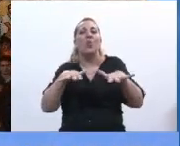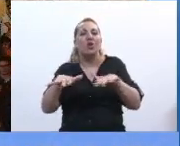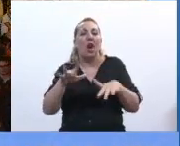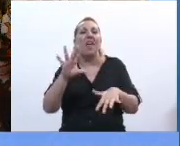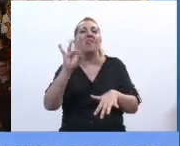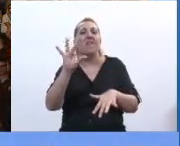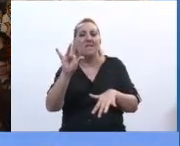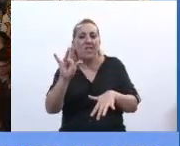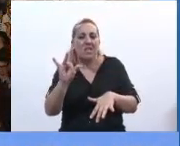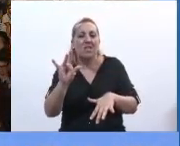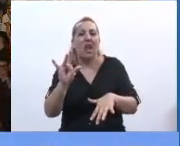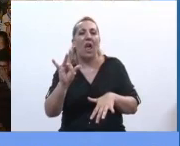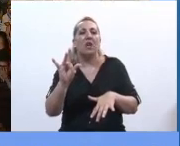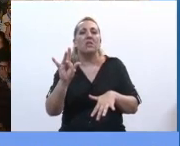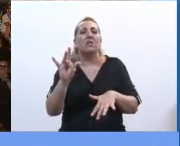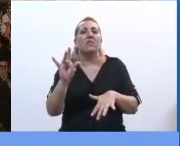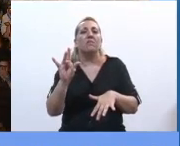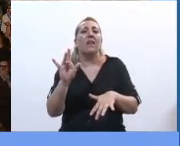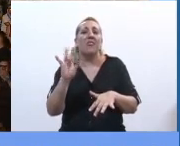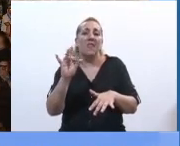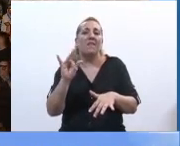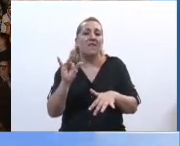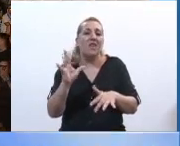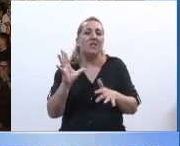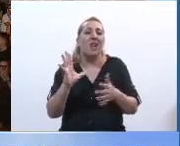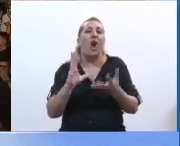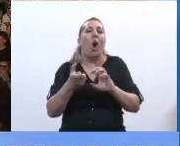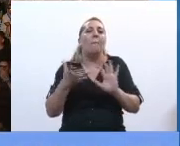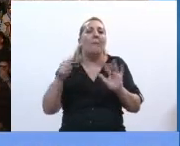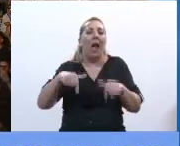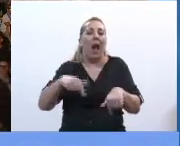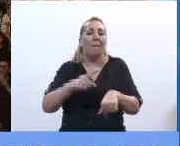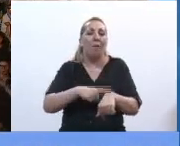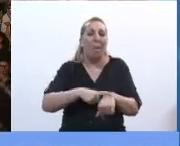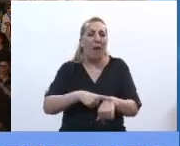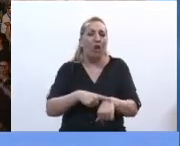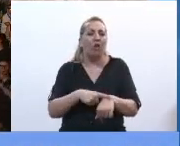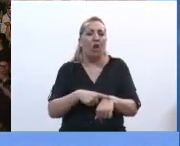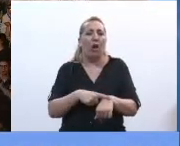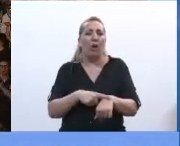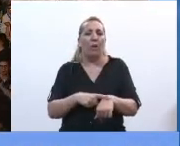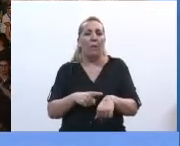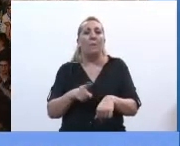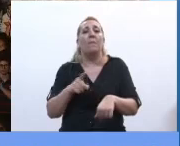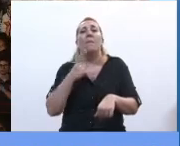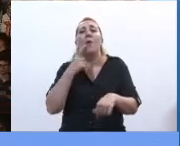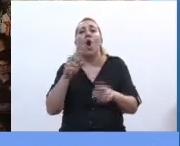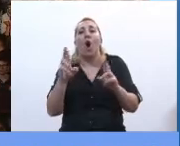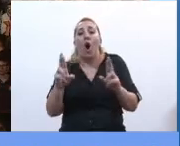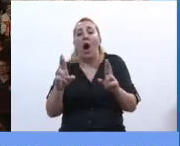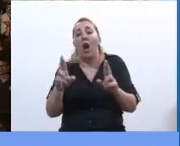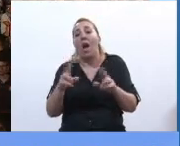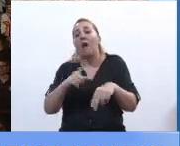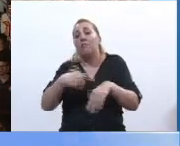difíciles son complejas para el momento pero que esperemos que con el